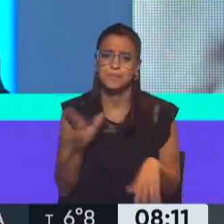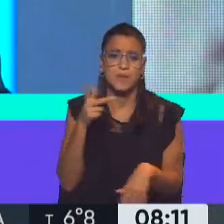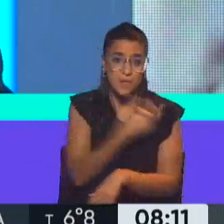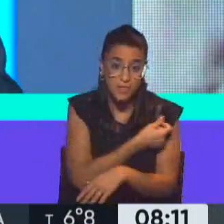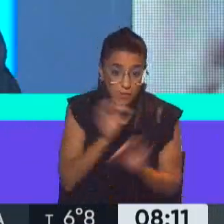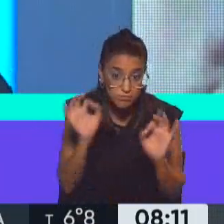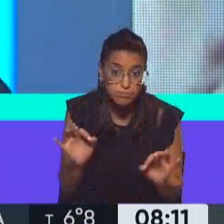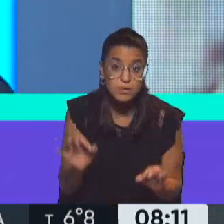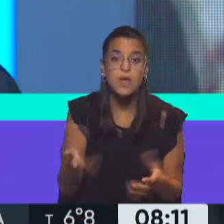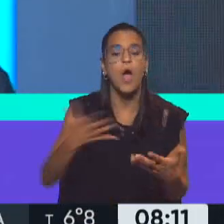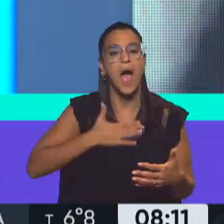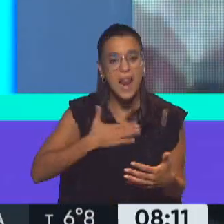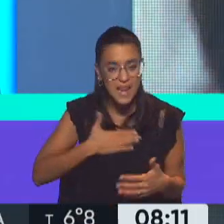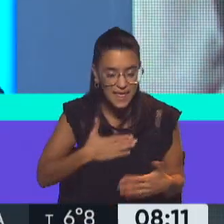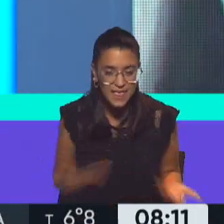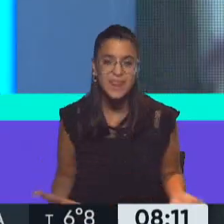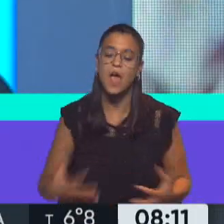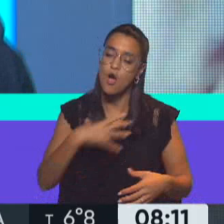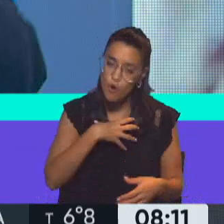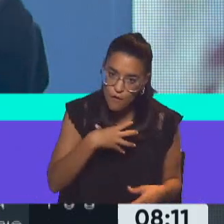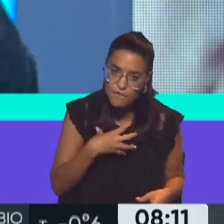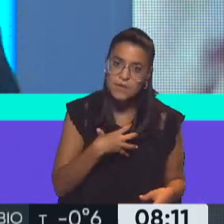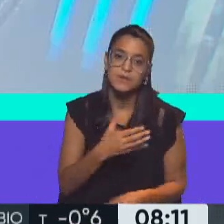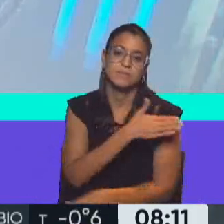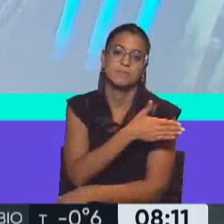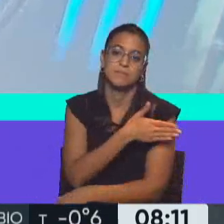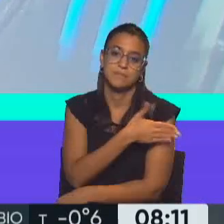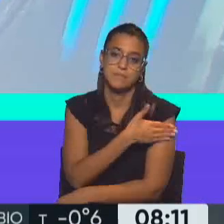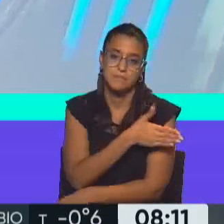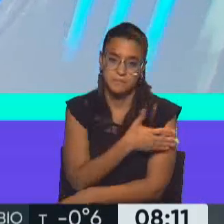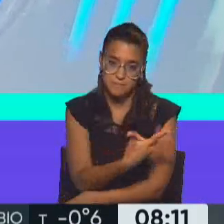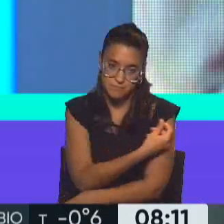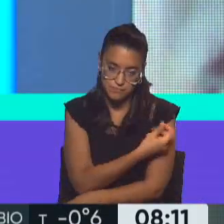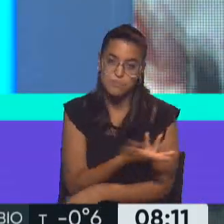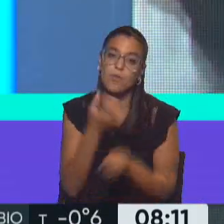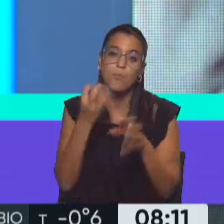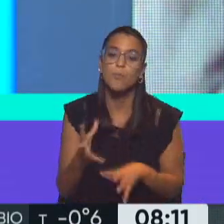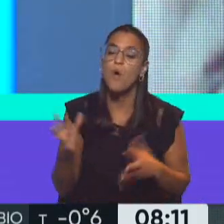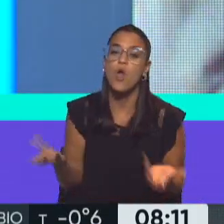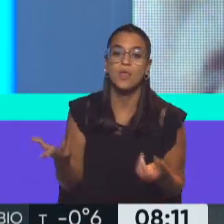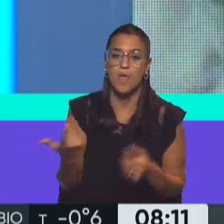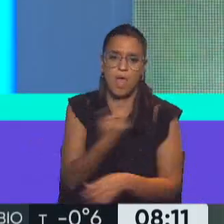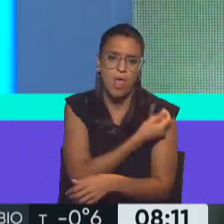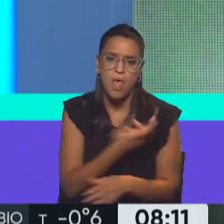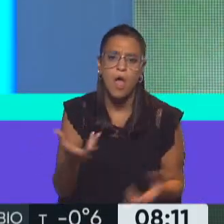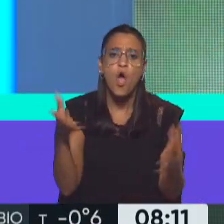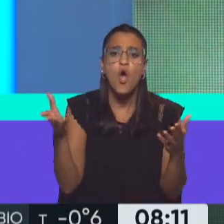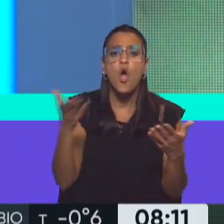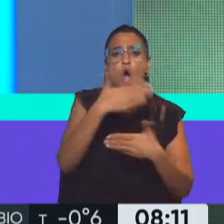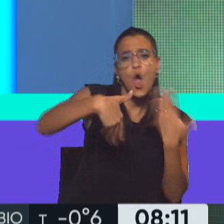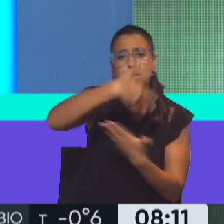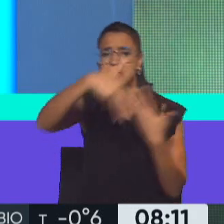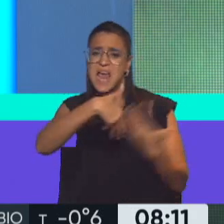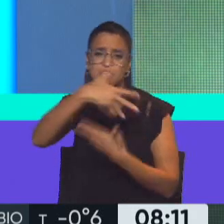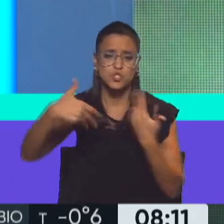den con alegría y con confianza a vacunarse. A poner el brazo, porque todo lo que se dé, la combinación que